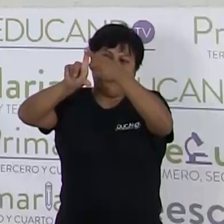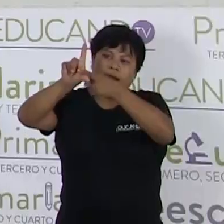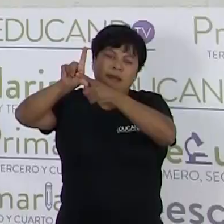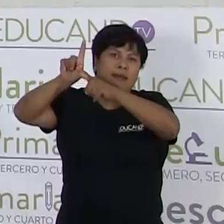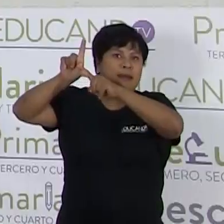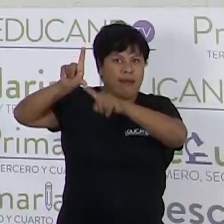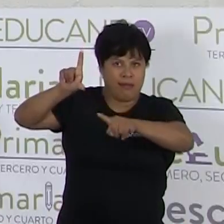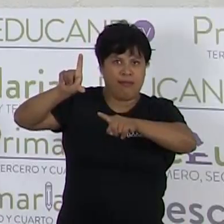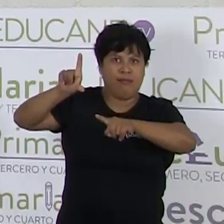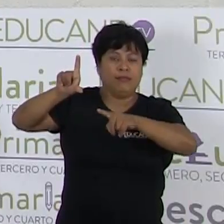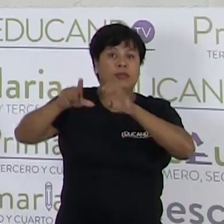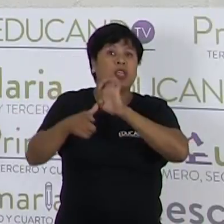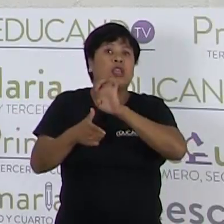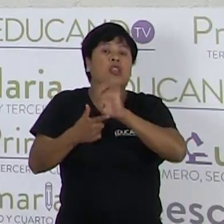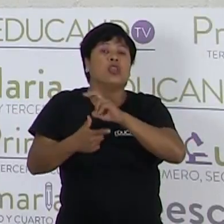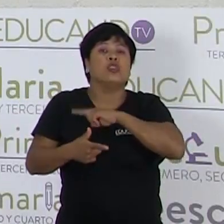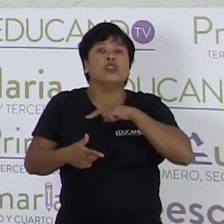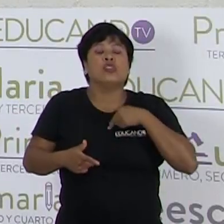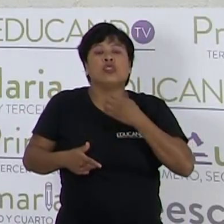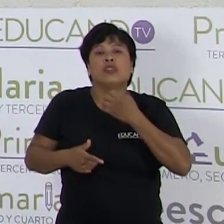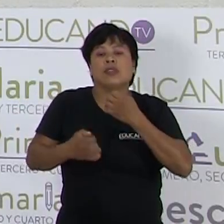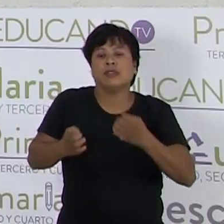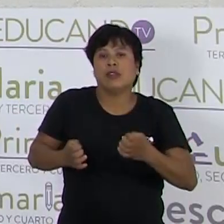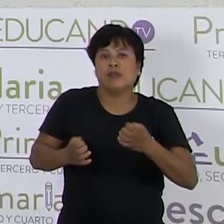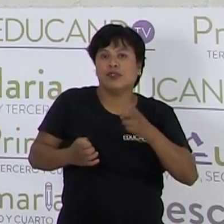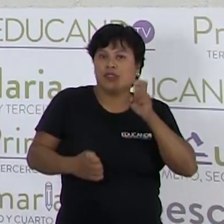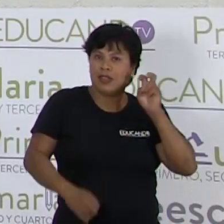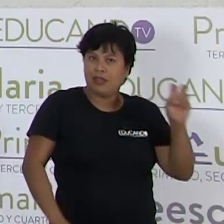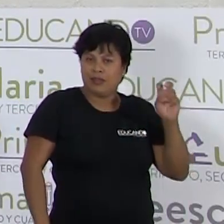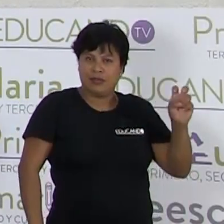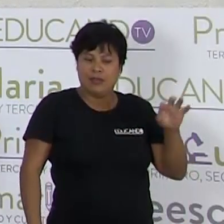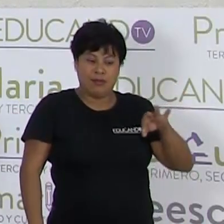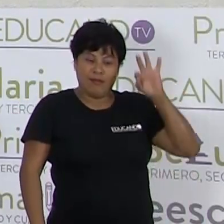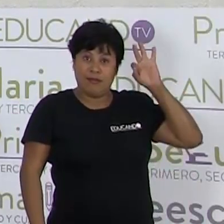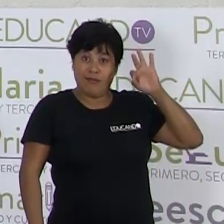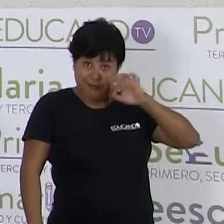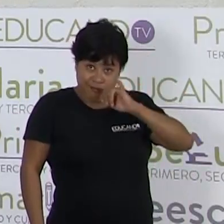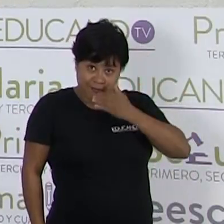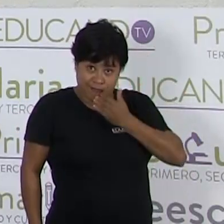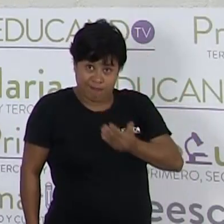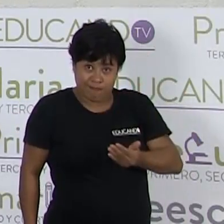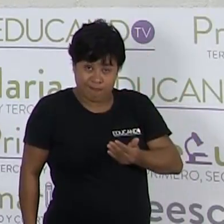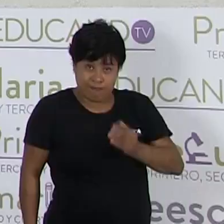estamos hablando de este. ¿Tú qué dices? ¿Estoy bien?